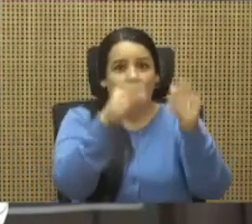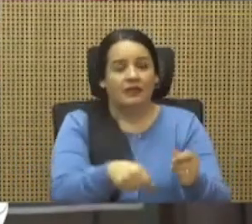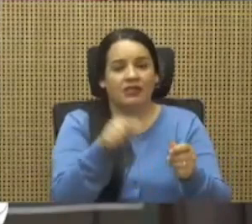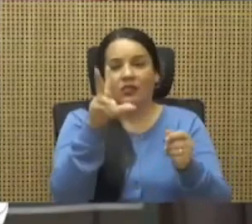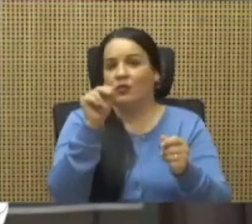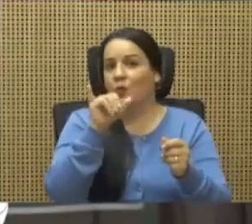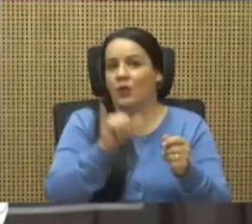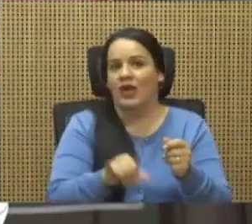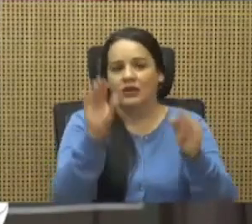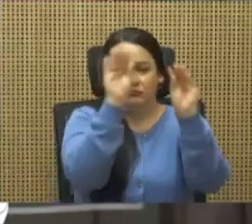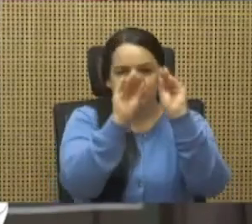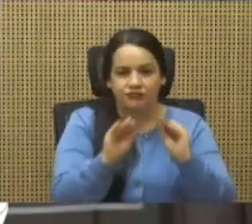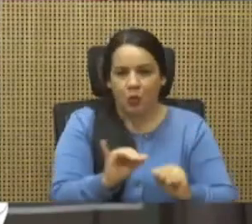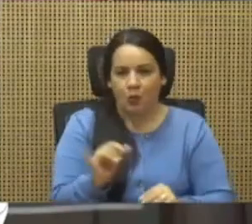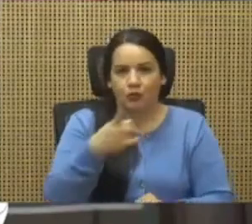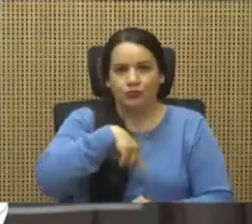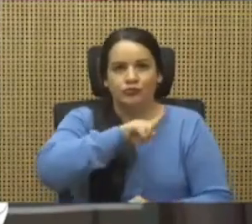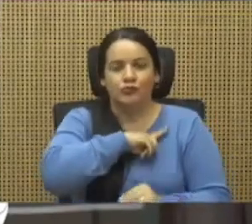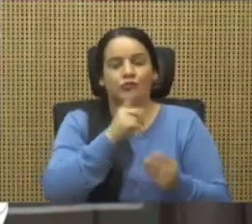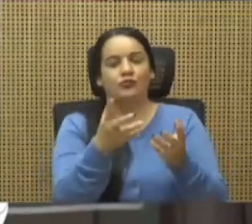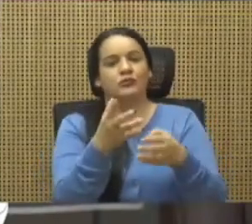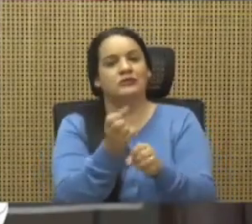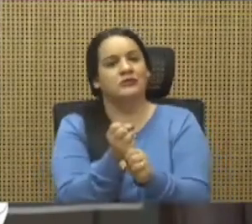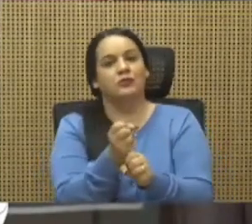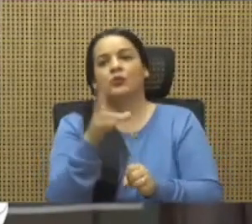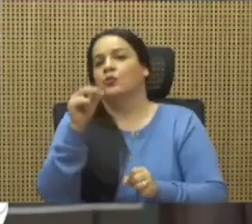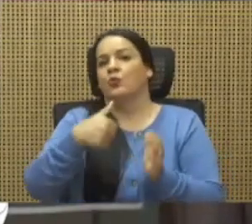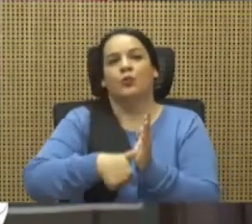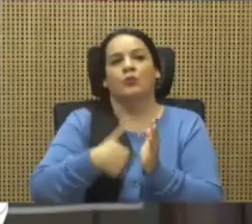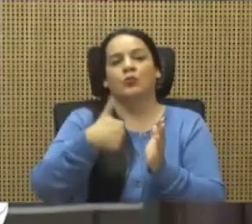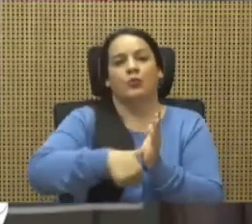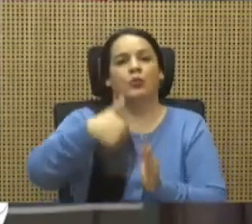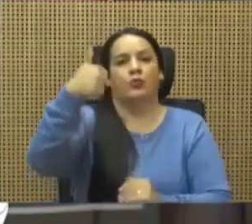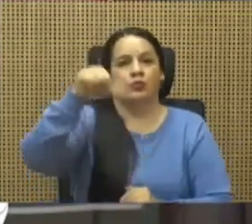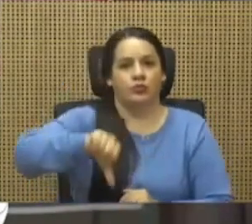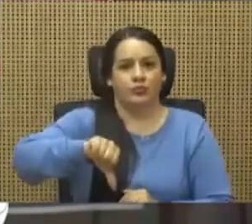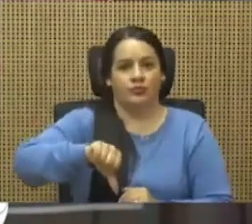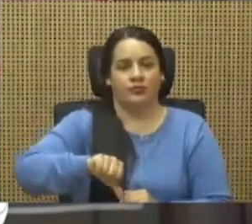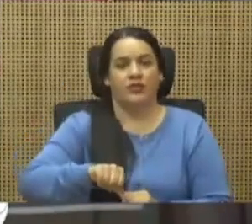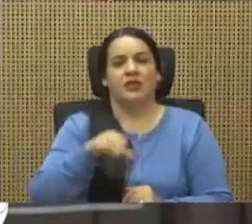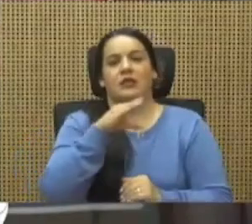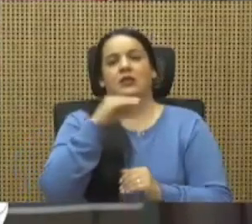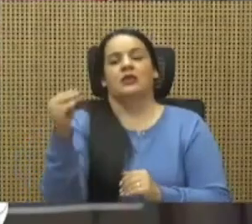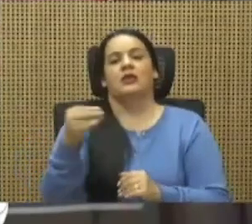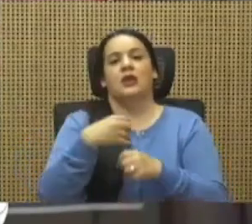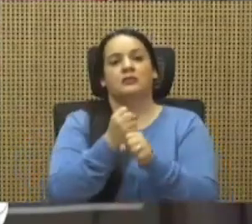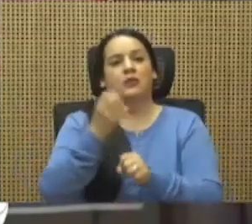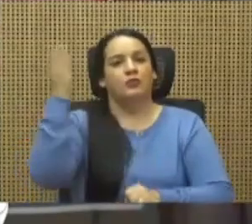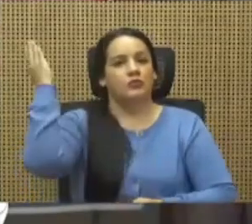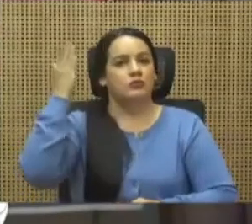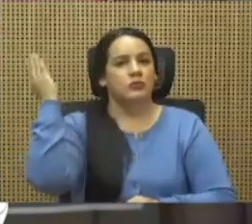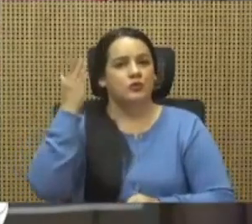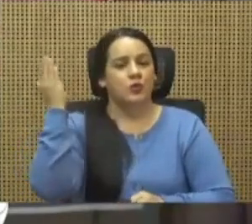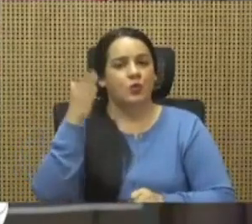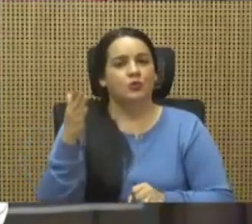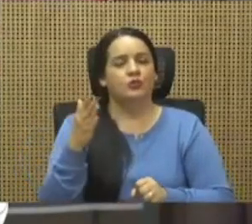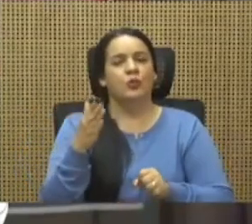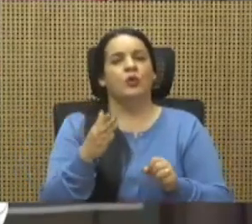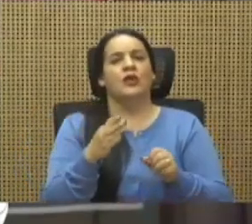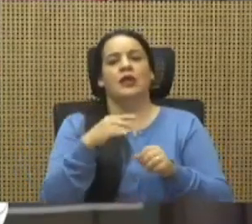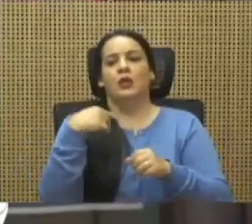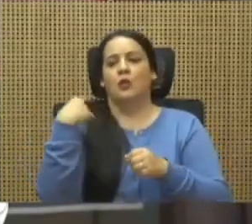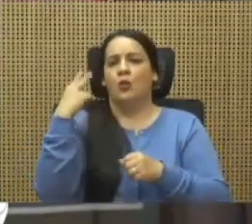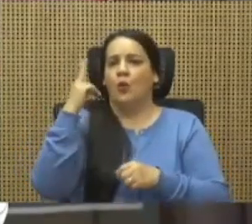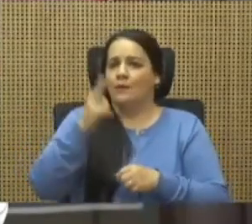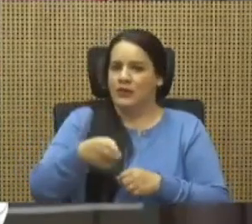queda como nosotros lo planteamos, entonces no lo votamos en contra. Y lanzamos un discurso en la misma línea de lo que hemos venido